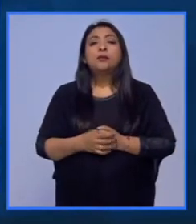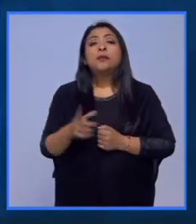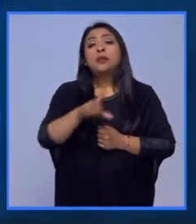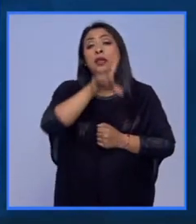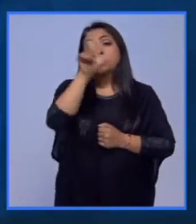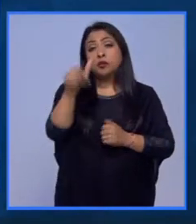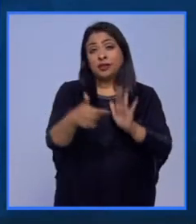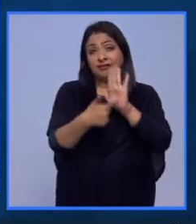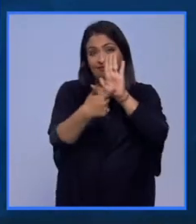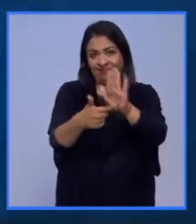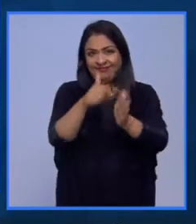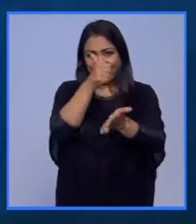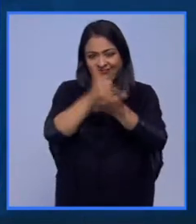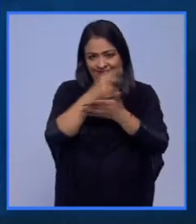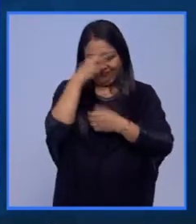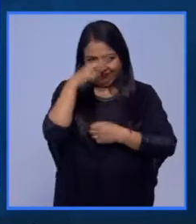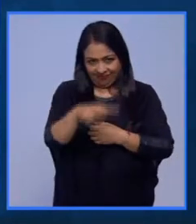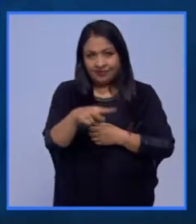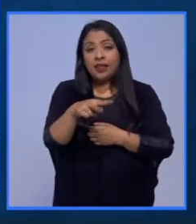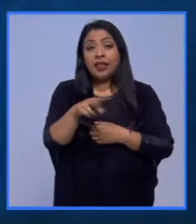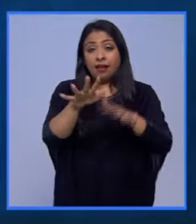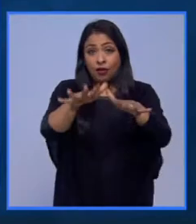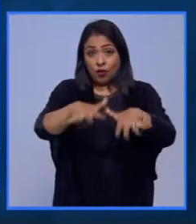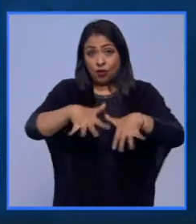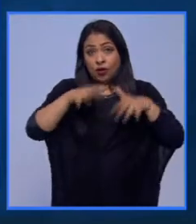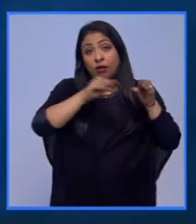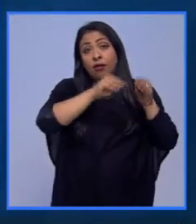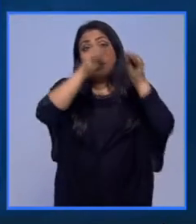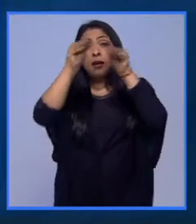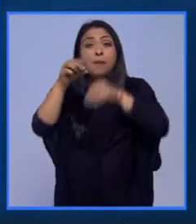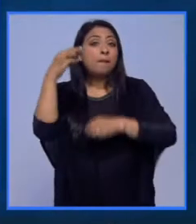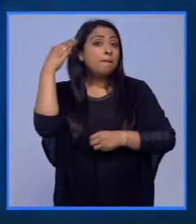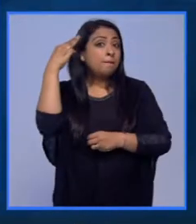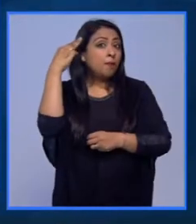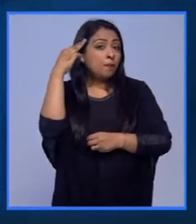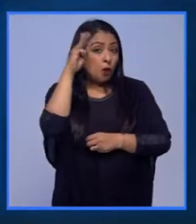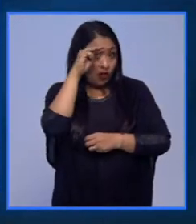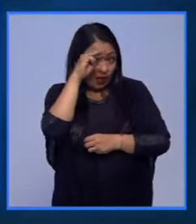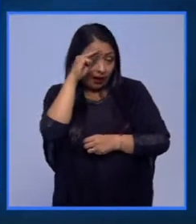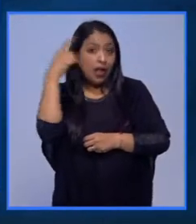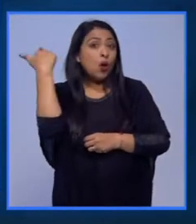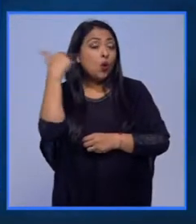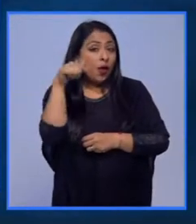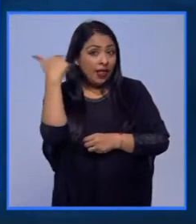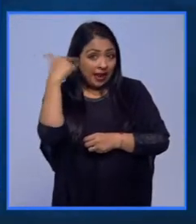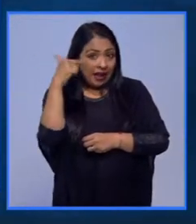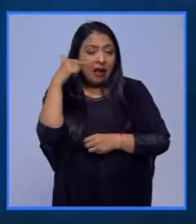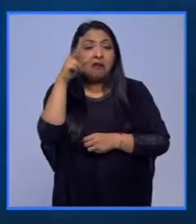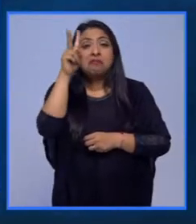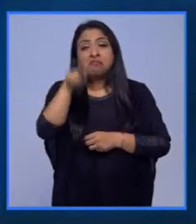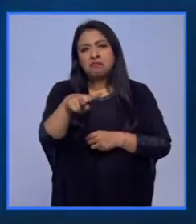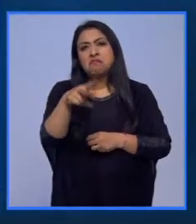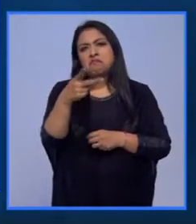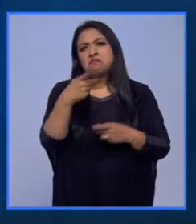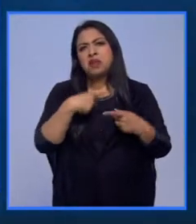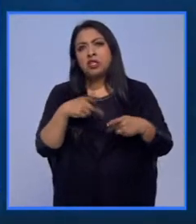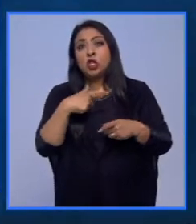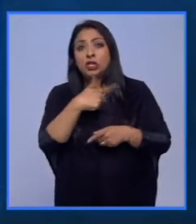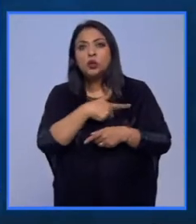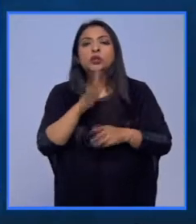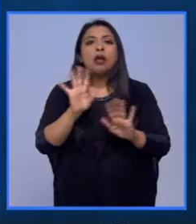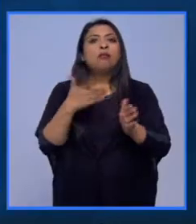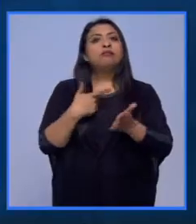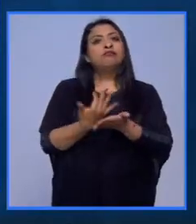Luego de su presentación en la Ciudad de México, el espectáculo viajará a Monterrey y Guadalajara, donde una buena cantidad de seguidores ya